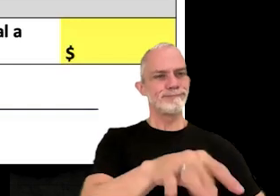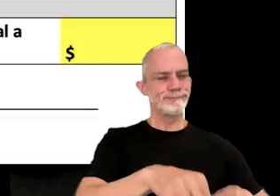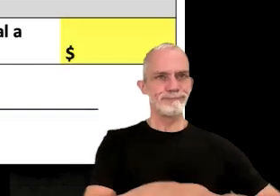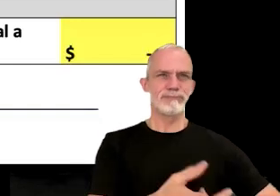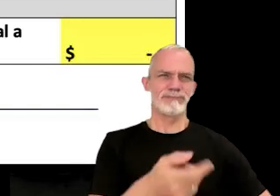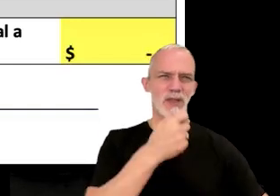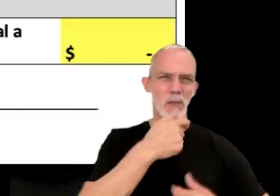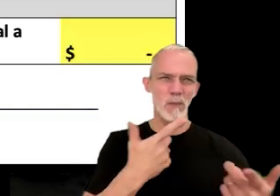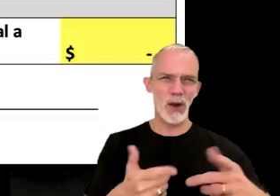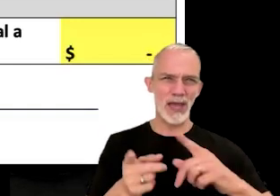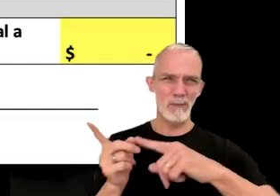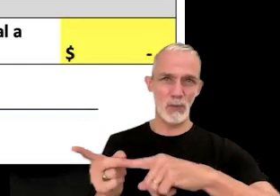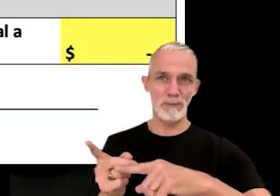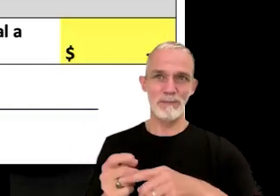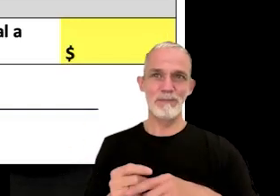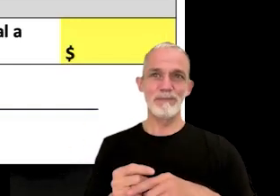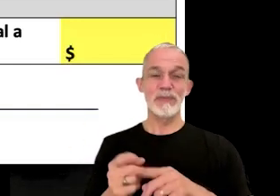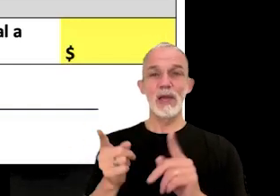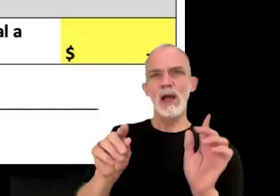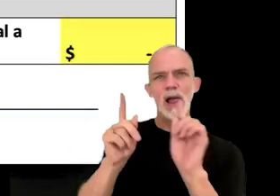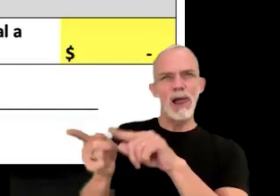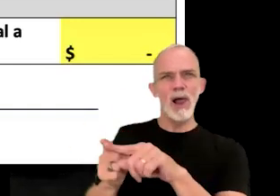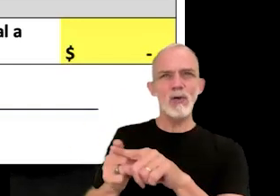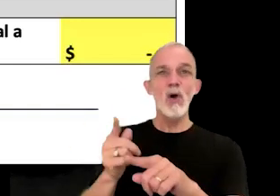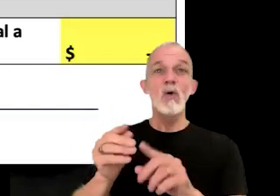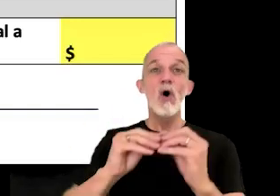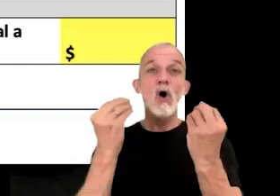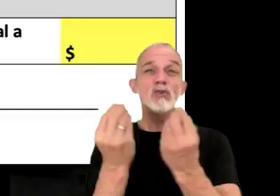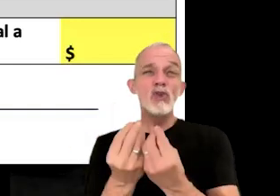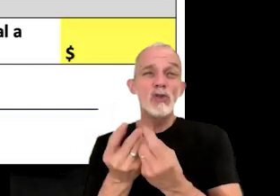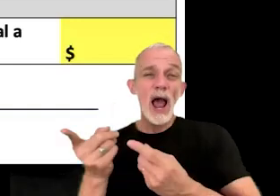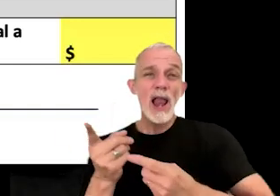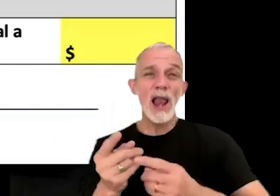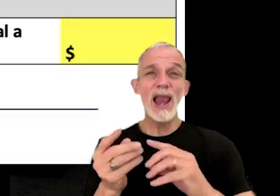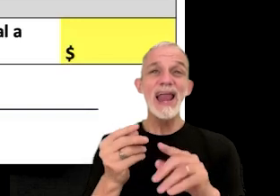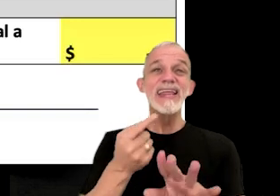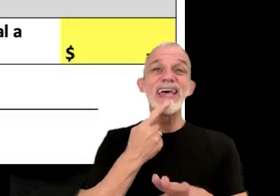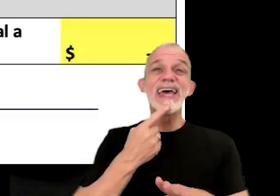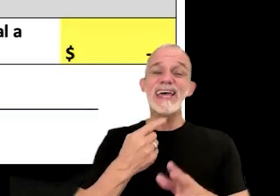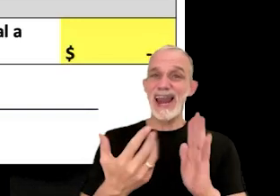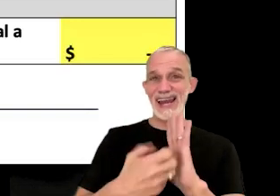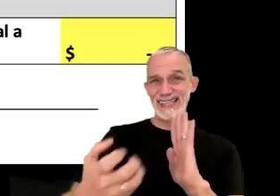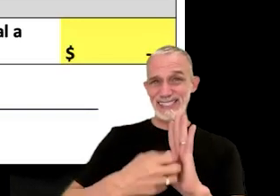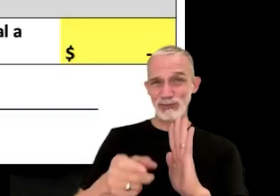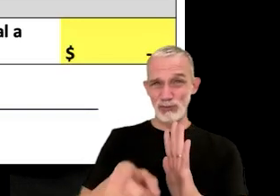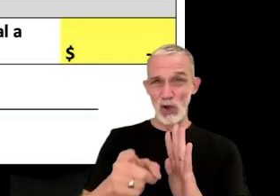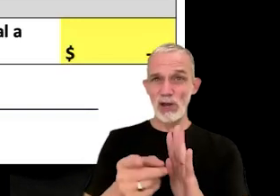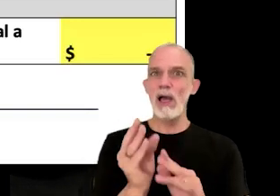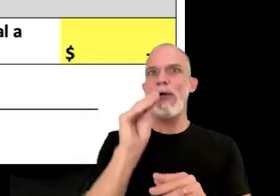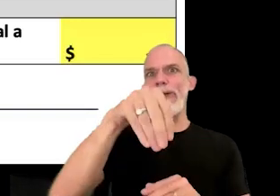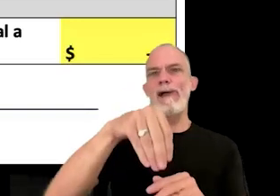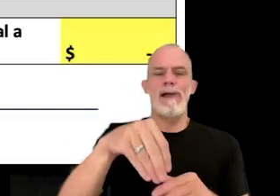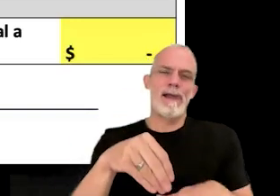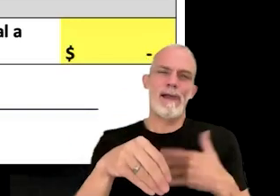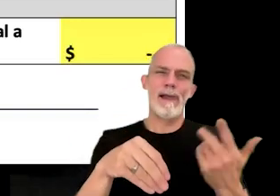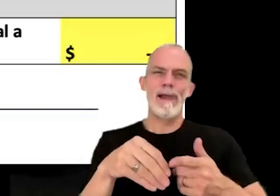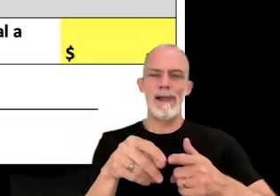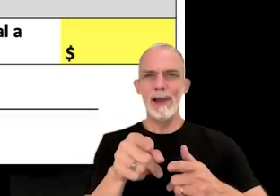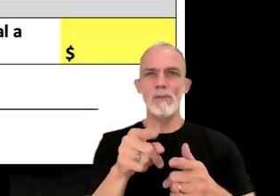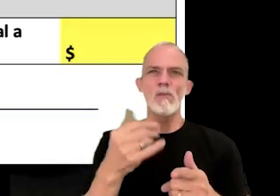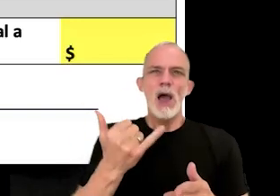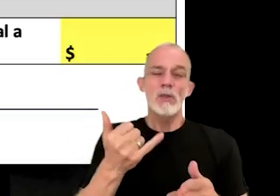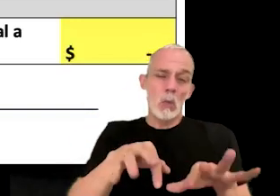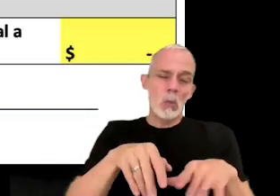por ejemplo, se computa totalmente el importe de retenciones porque le agregamos, ¿no? Al